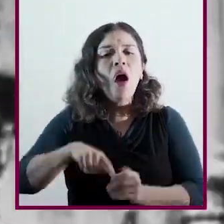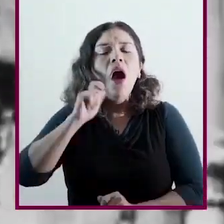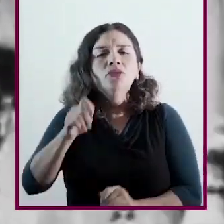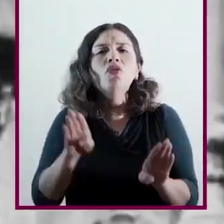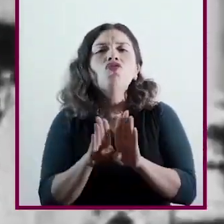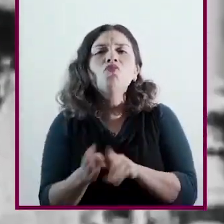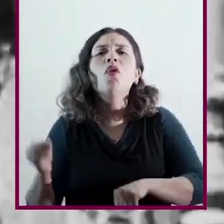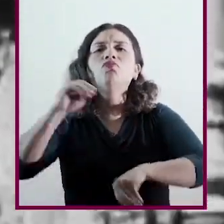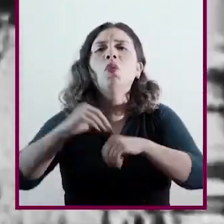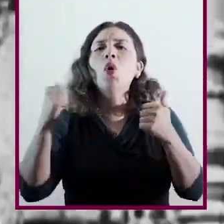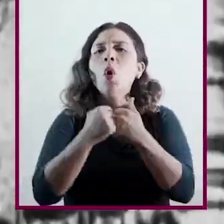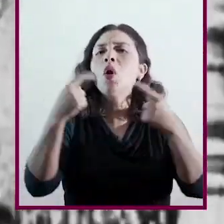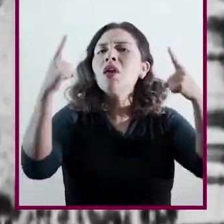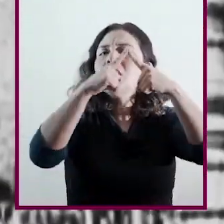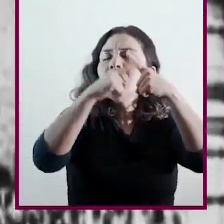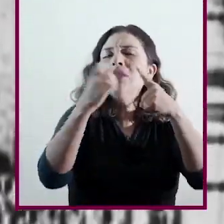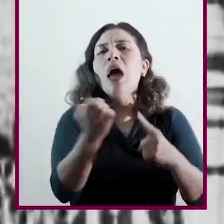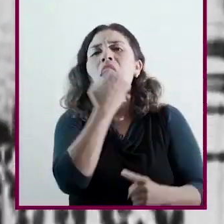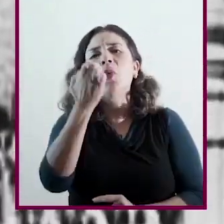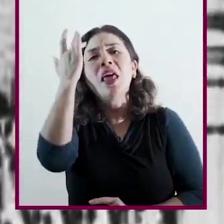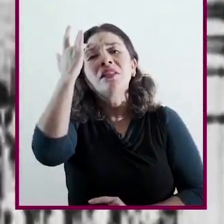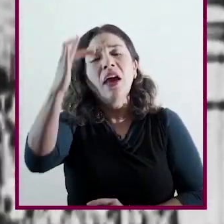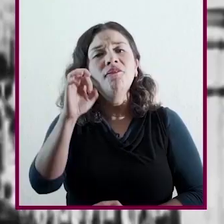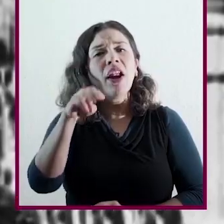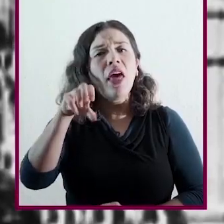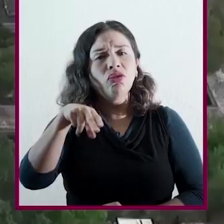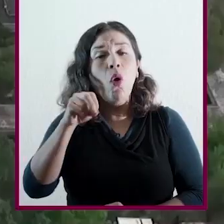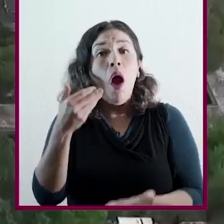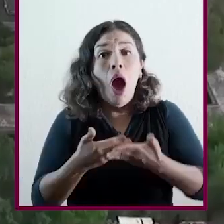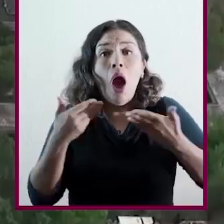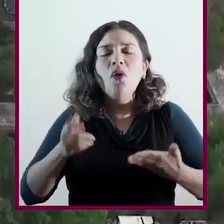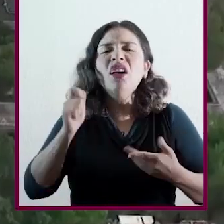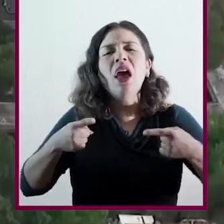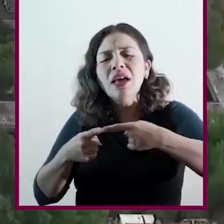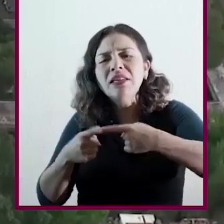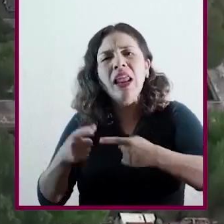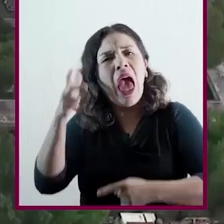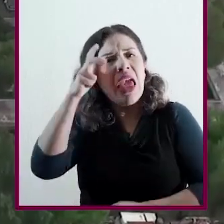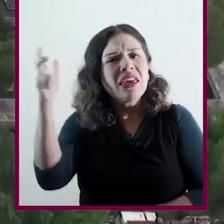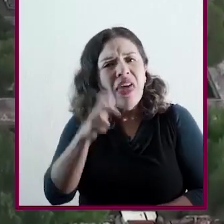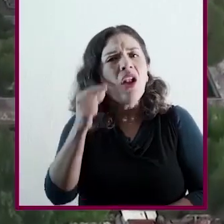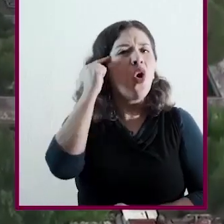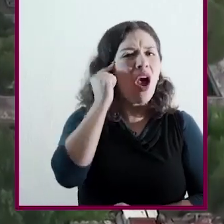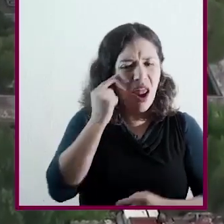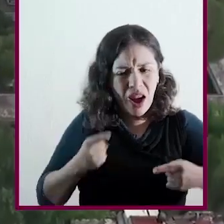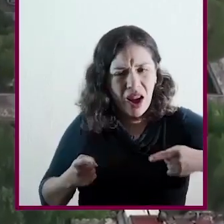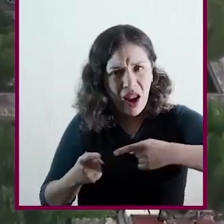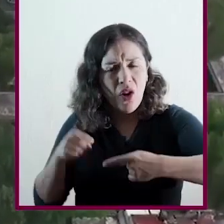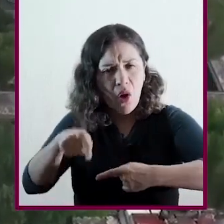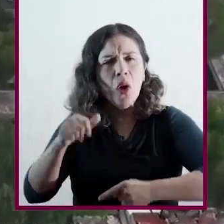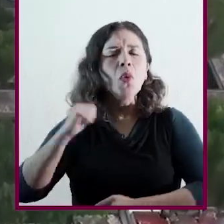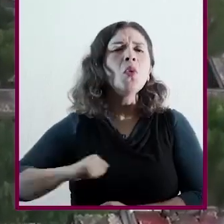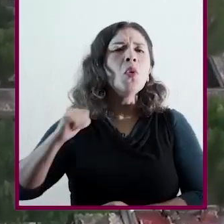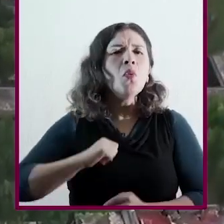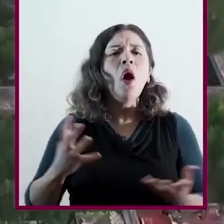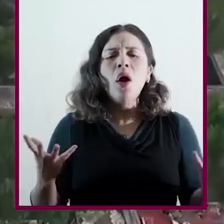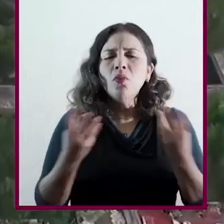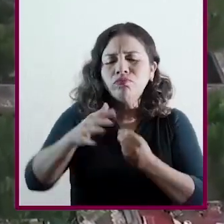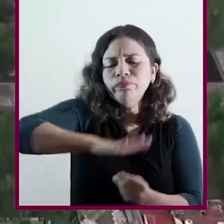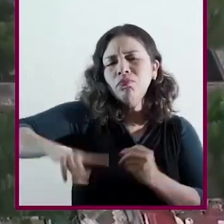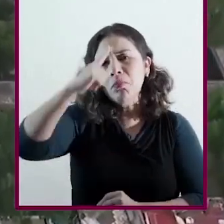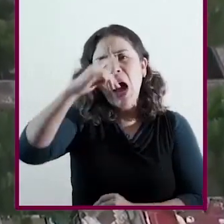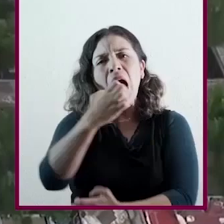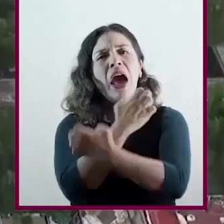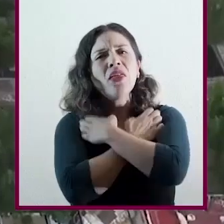Este espacio formó parte del templo y el colegio de San Fernando, en la actual esquina de Hidalgo y Guerrero, un antiguo